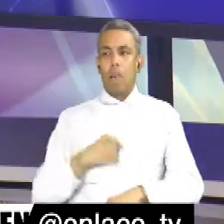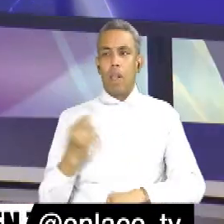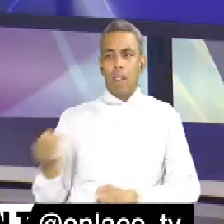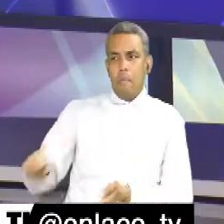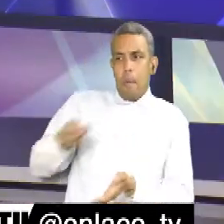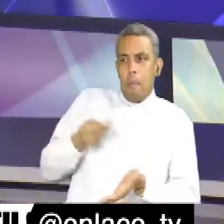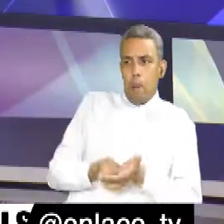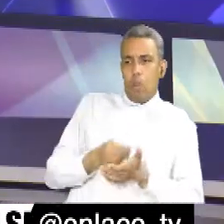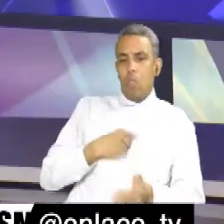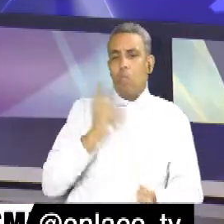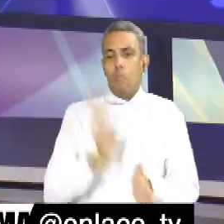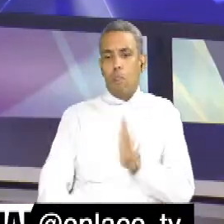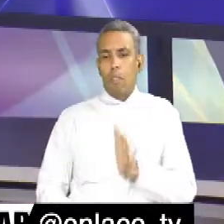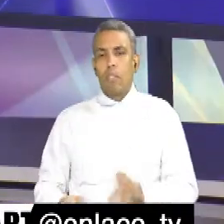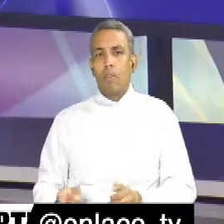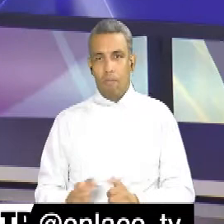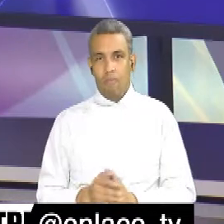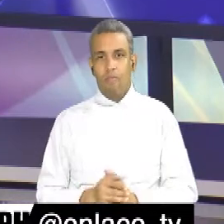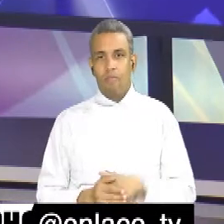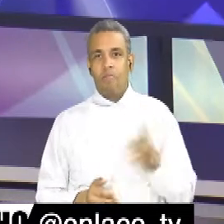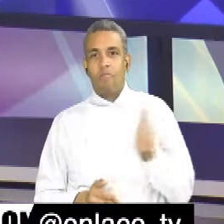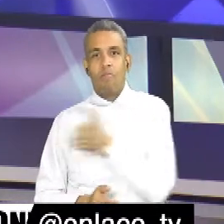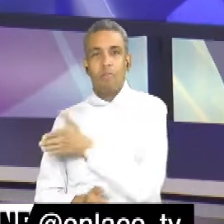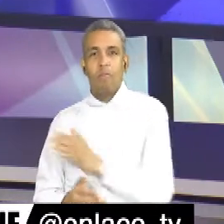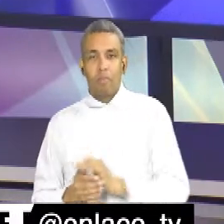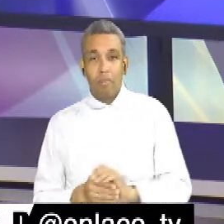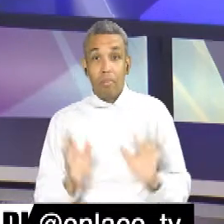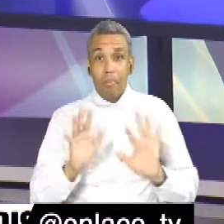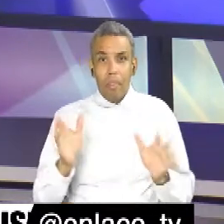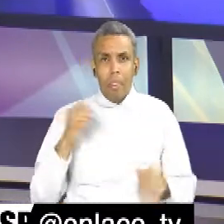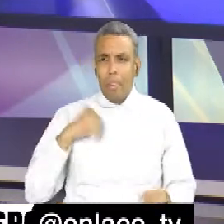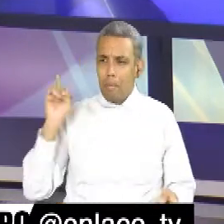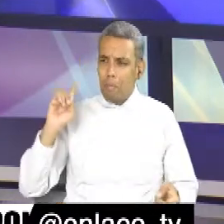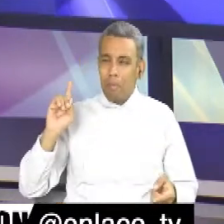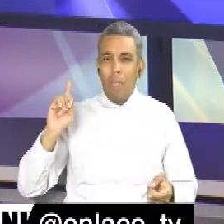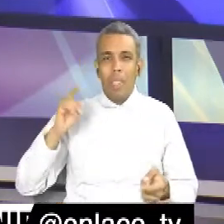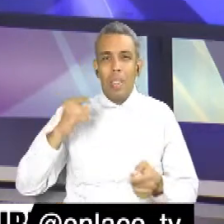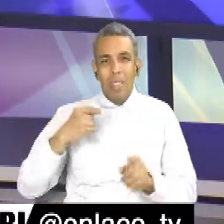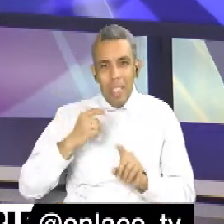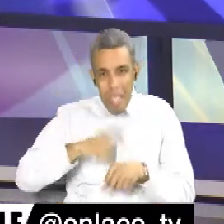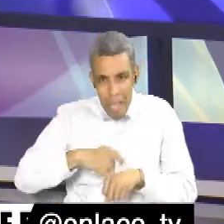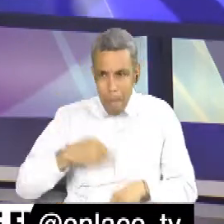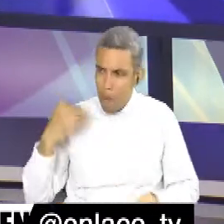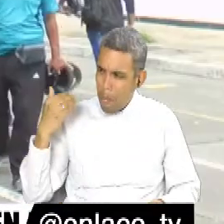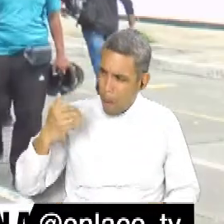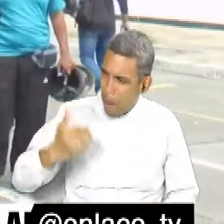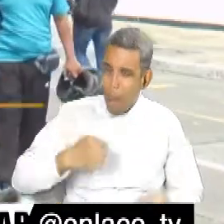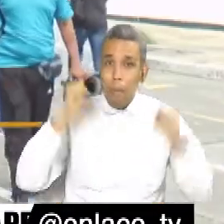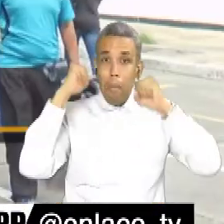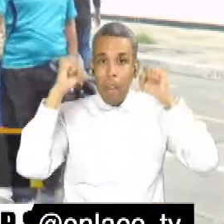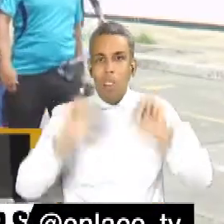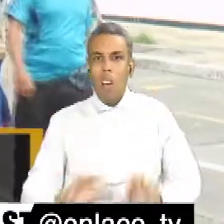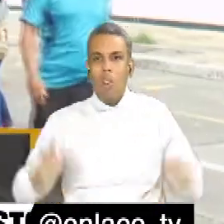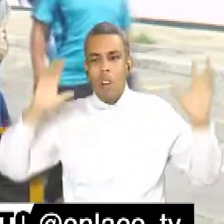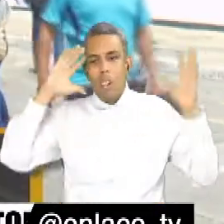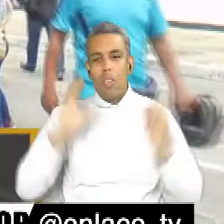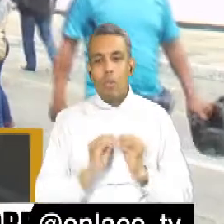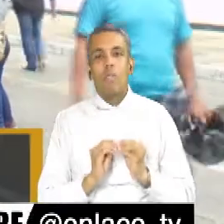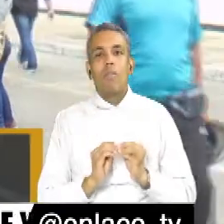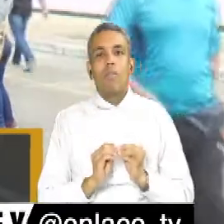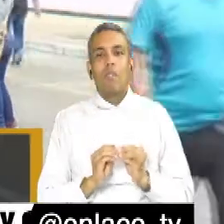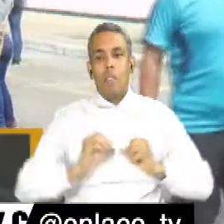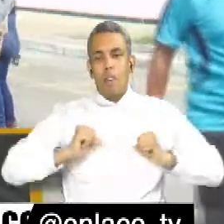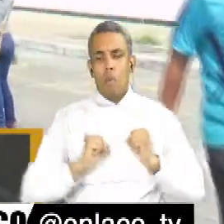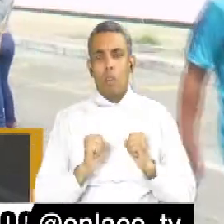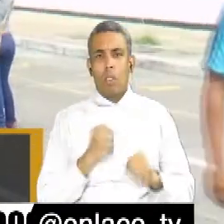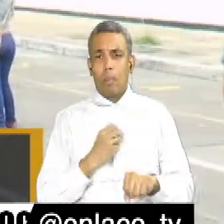37 días de paro, llegaron a un preacuerdo los docentes y el gobierno nacional. Tras una reunión que duró cerca